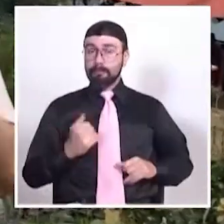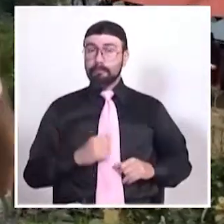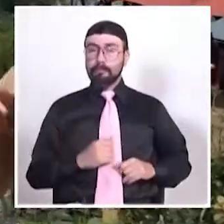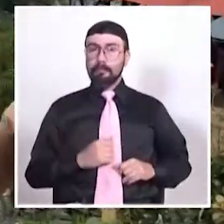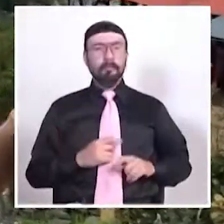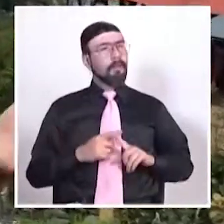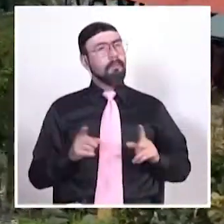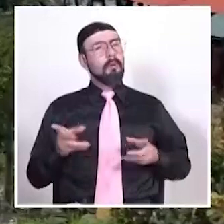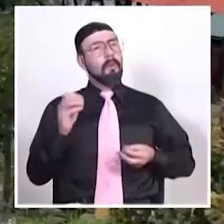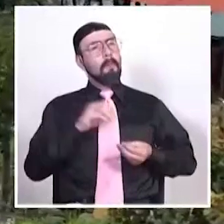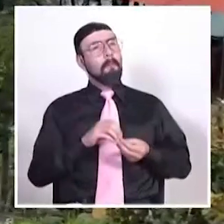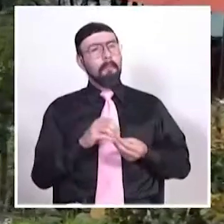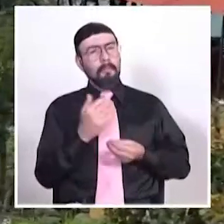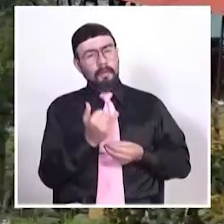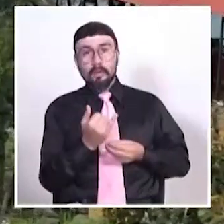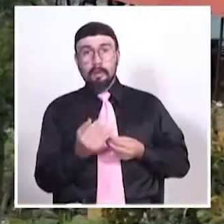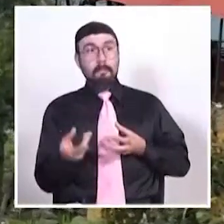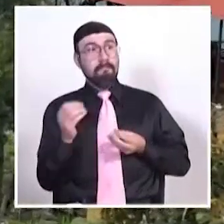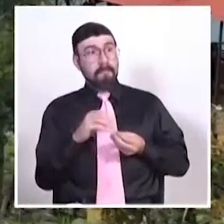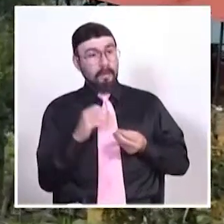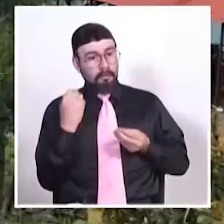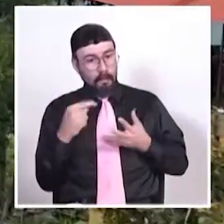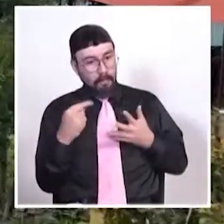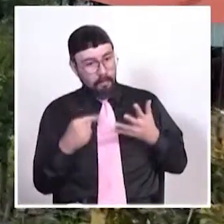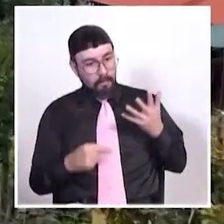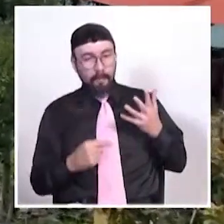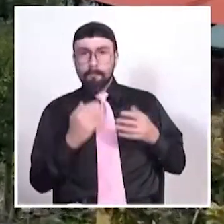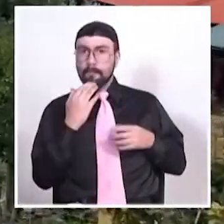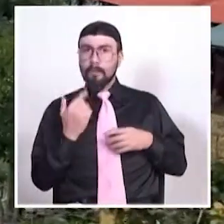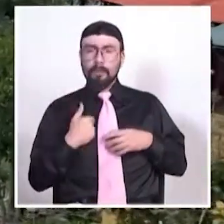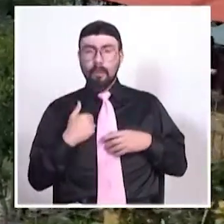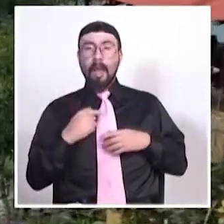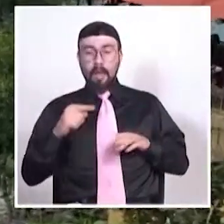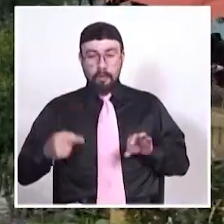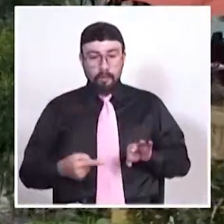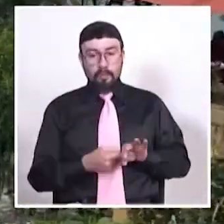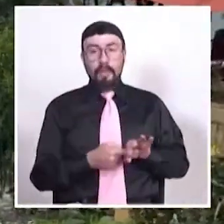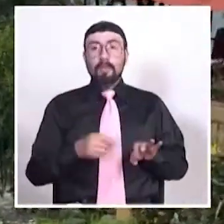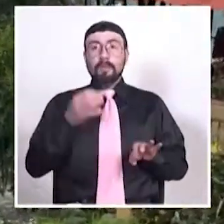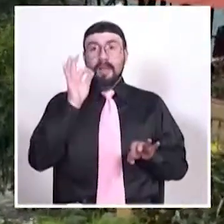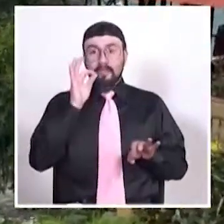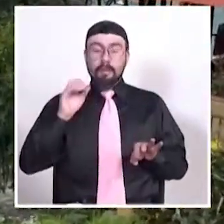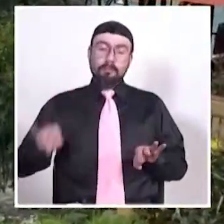Pero además de esto se hacen muchas más cosas, porque acá nos hacemos enemas con café.